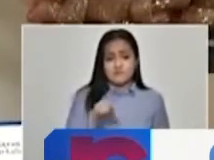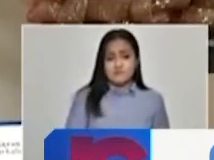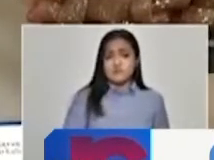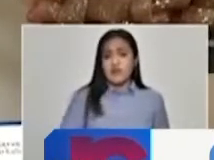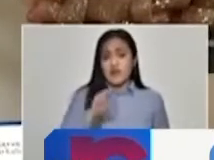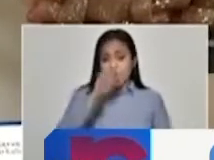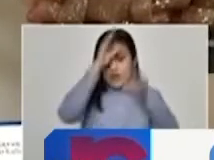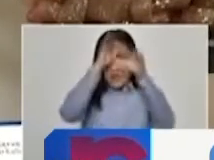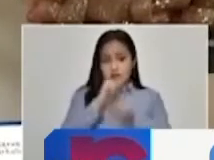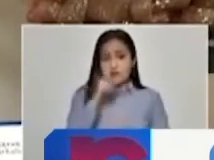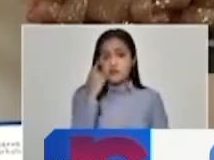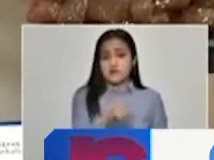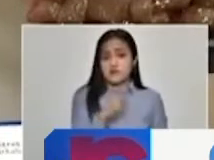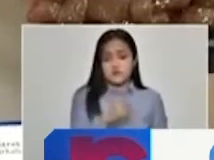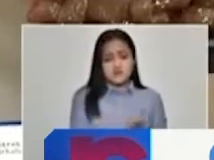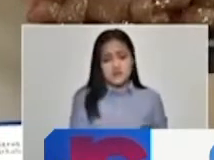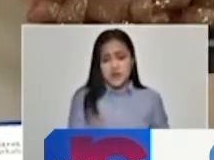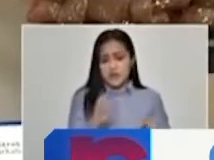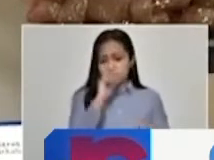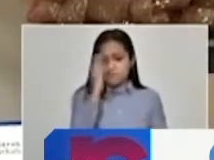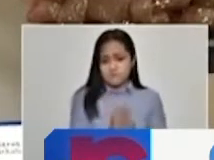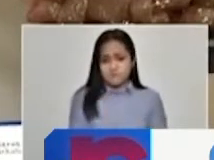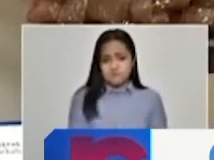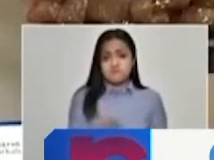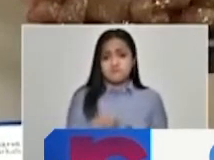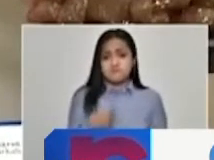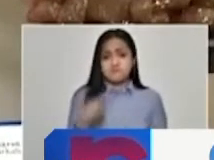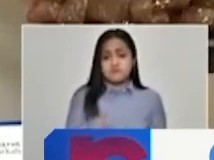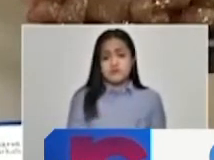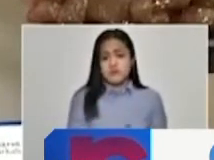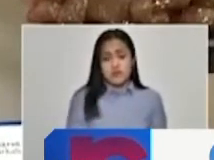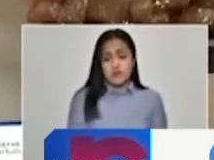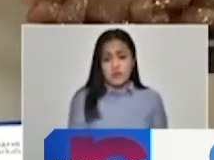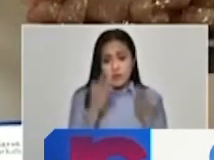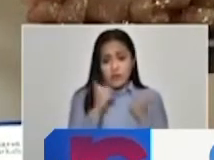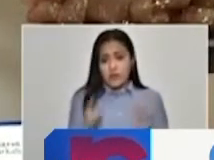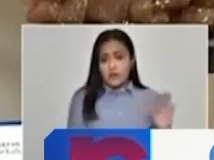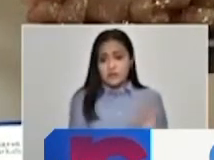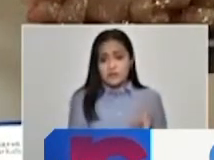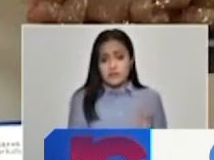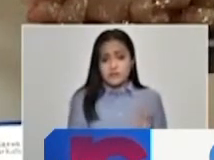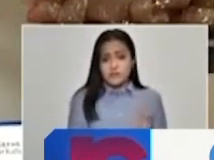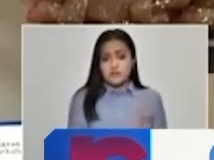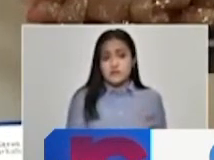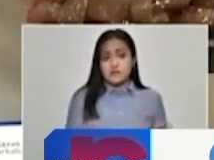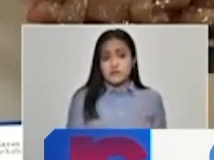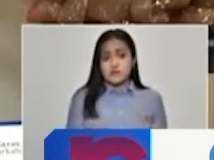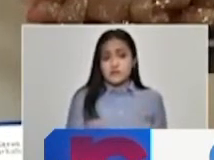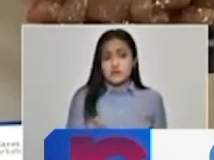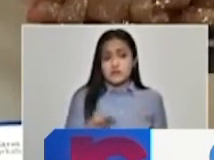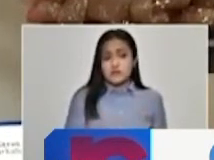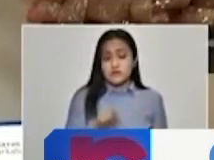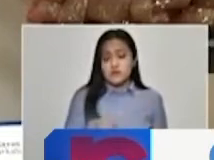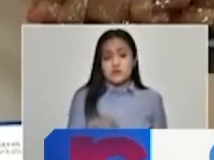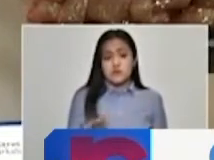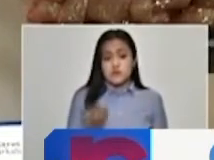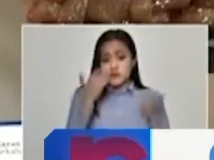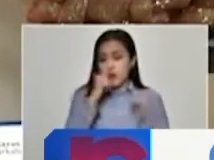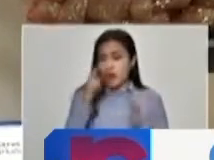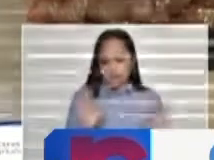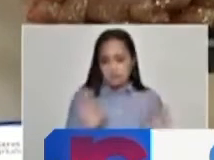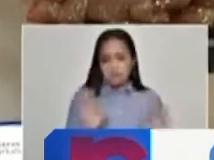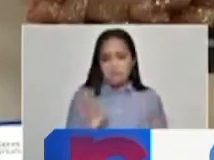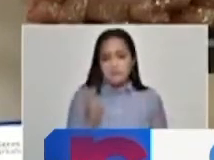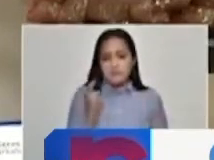por convenios particulares un derecho ilegal, no previsto en ninguna